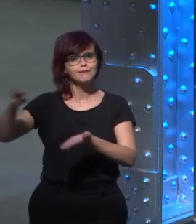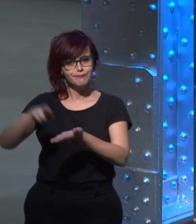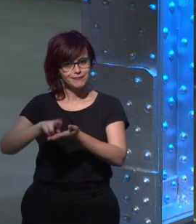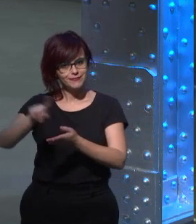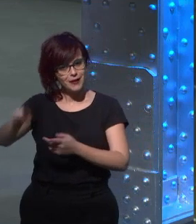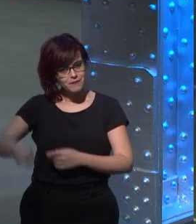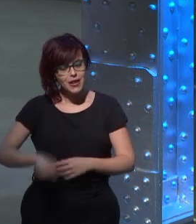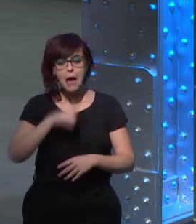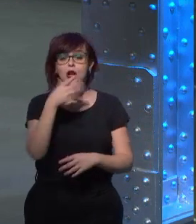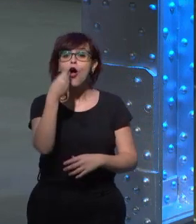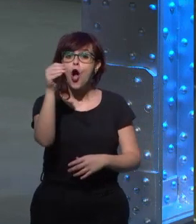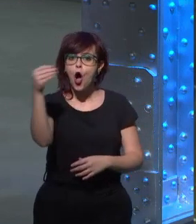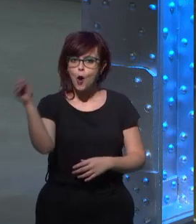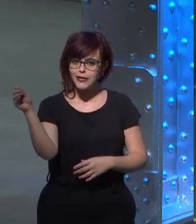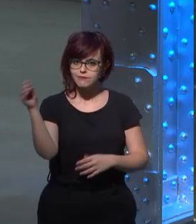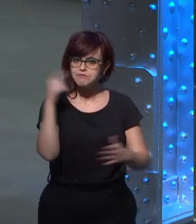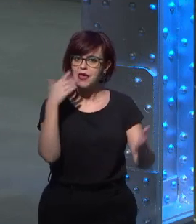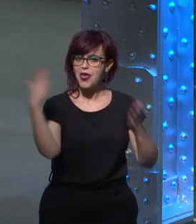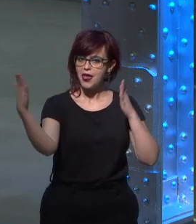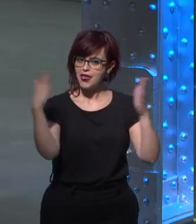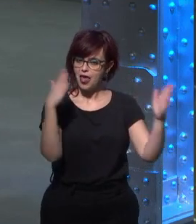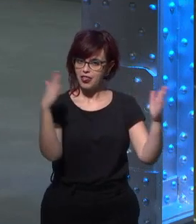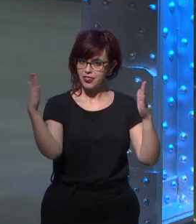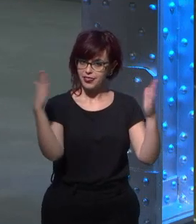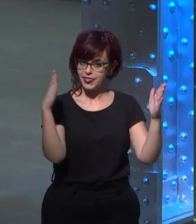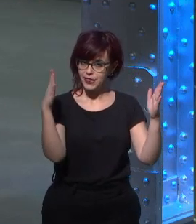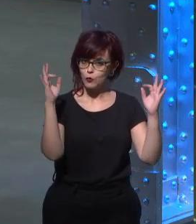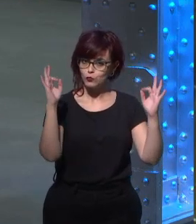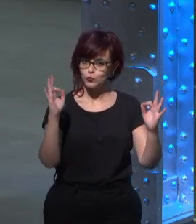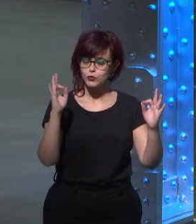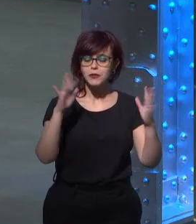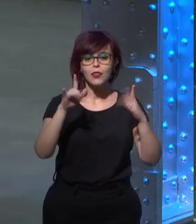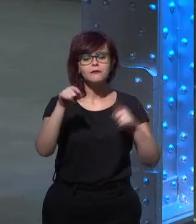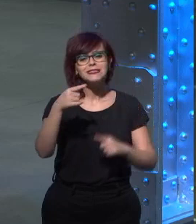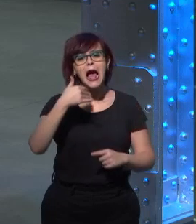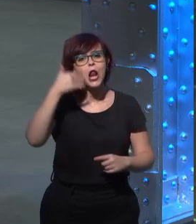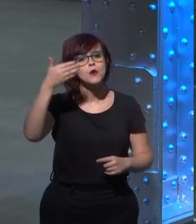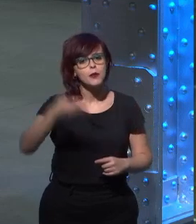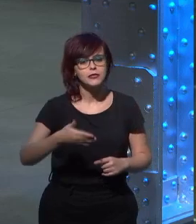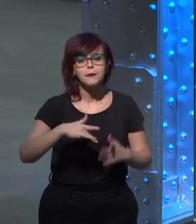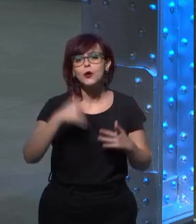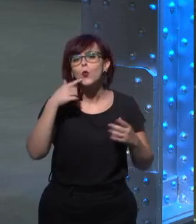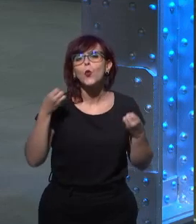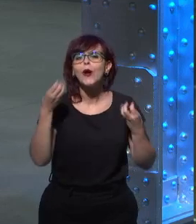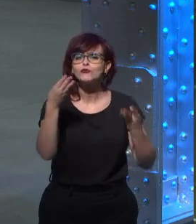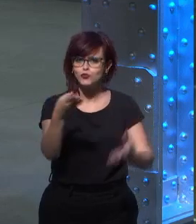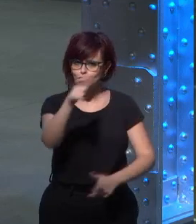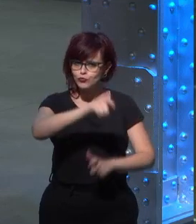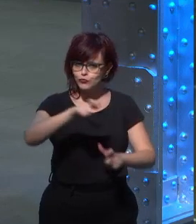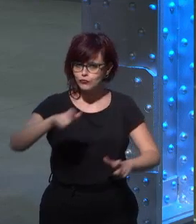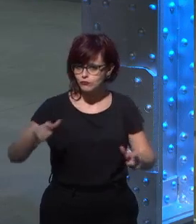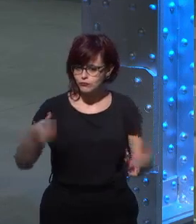que los jóvenes estamos o nos acotamos en ese ámbito de edad. Pero luego hay un dato importante, que es cuántos somos. Y